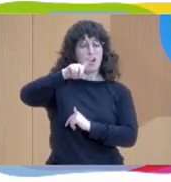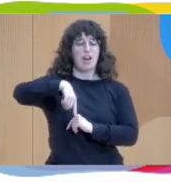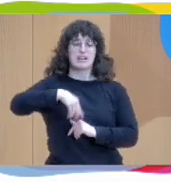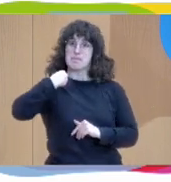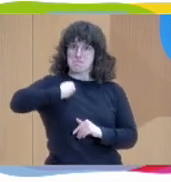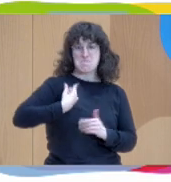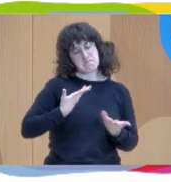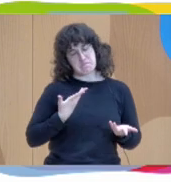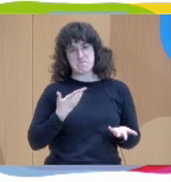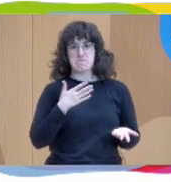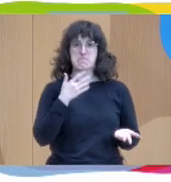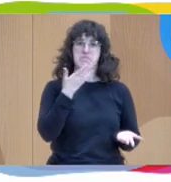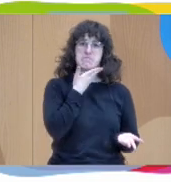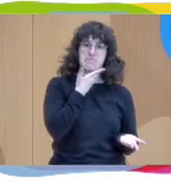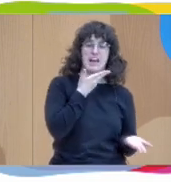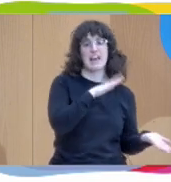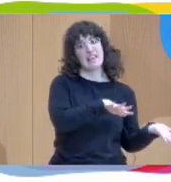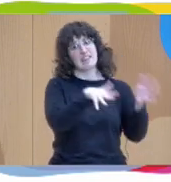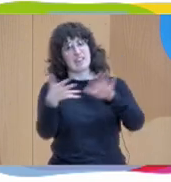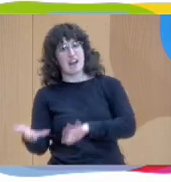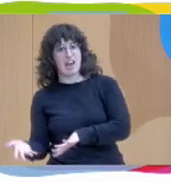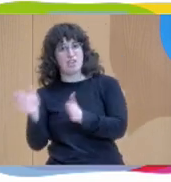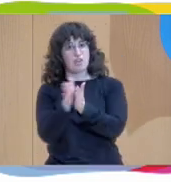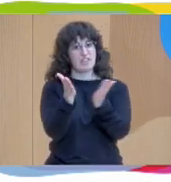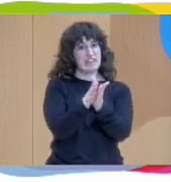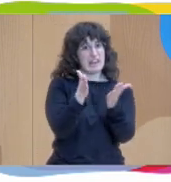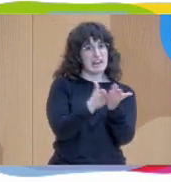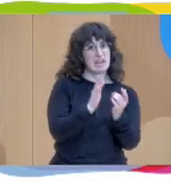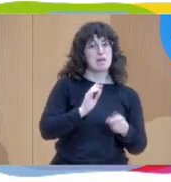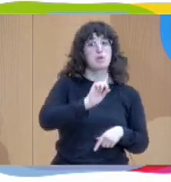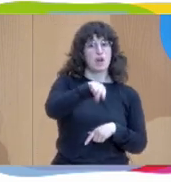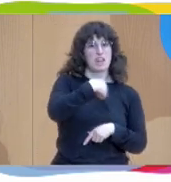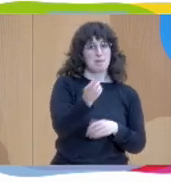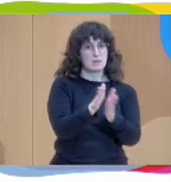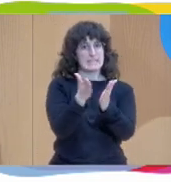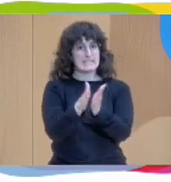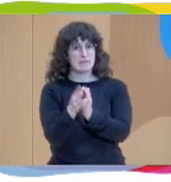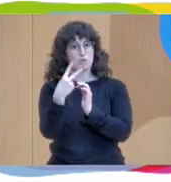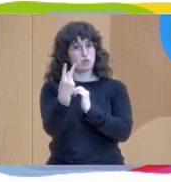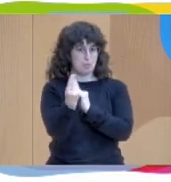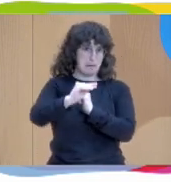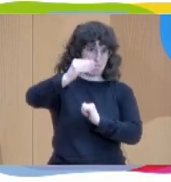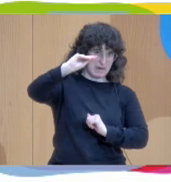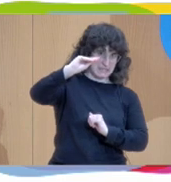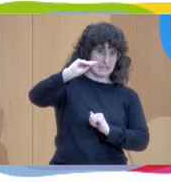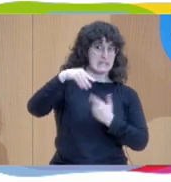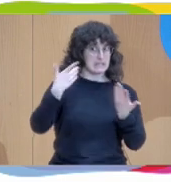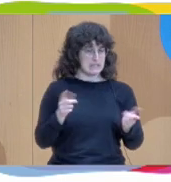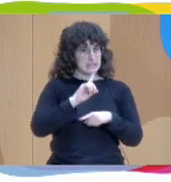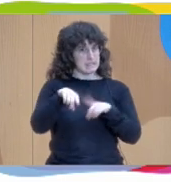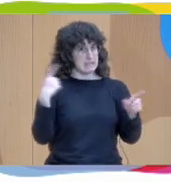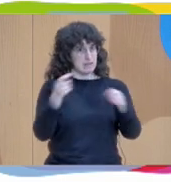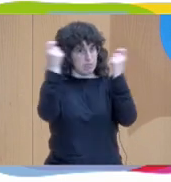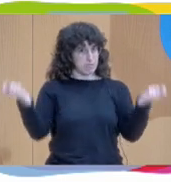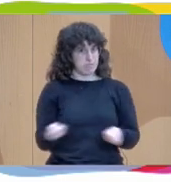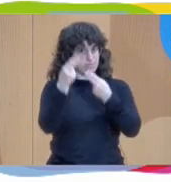traducir un primer libro al que más adelante se añadieron otros dos y que consiguieron que se publicaran en la editorial